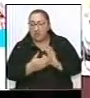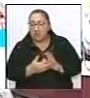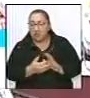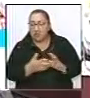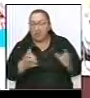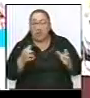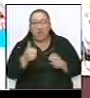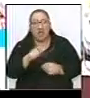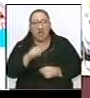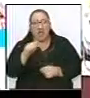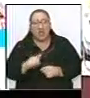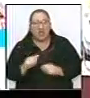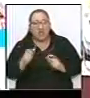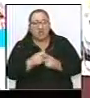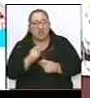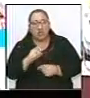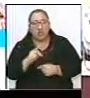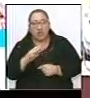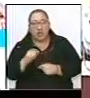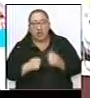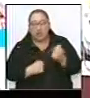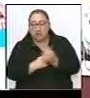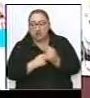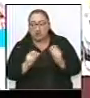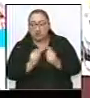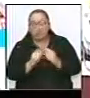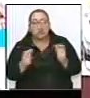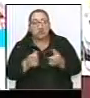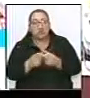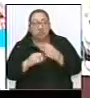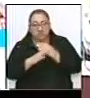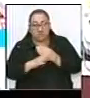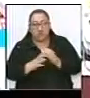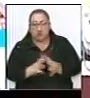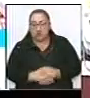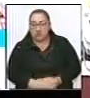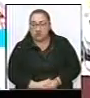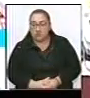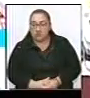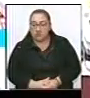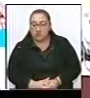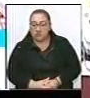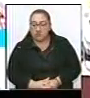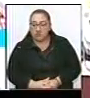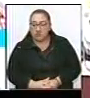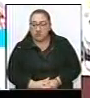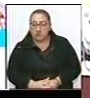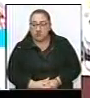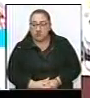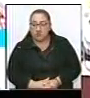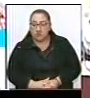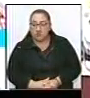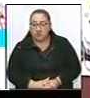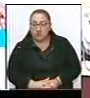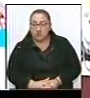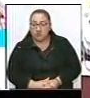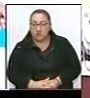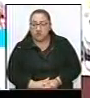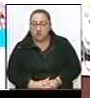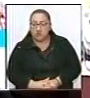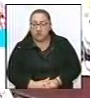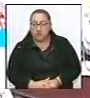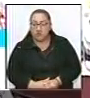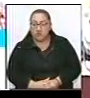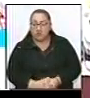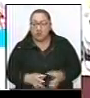Progreso, me acuerdo, el congresista Donaire, y respaldado por la Comisión de Defensa, comisión que respaldó, obviamente, y que preside el Partido